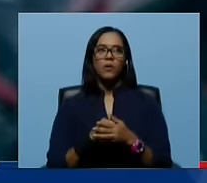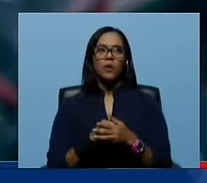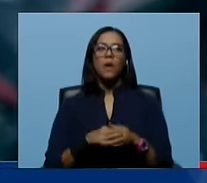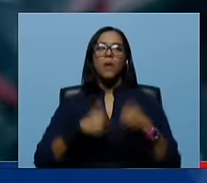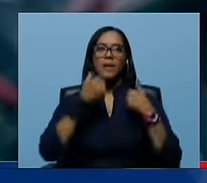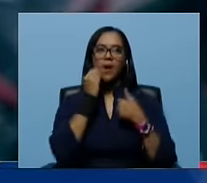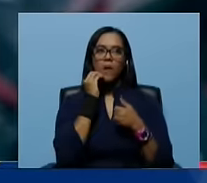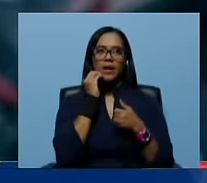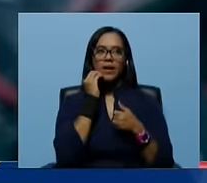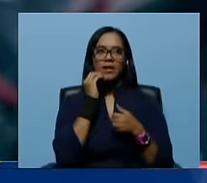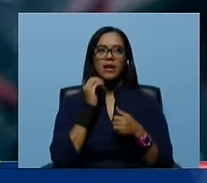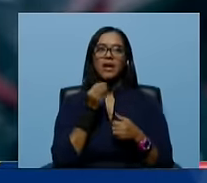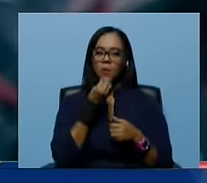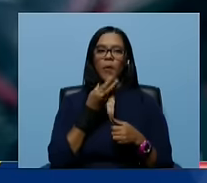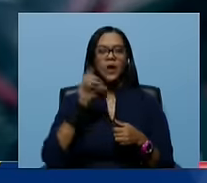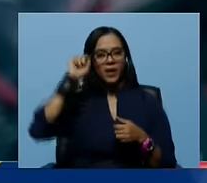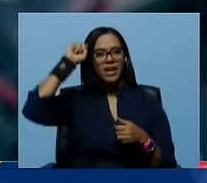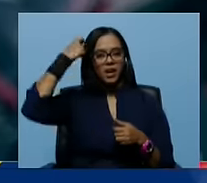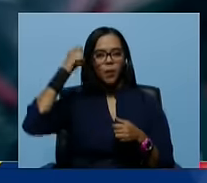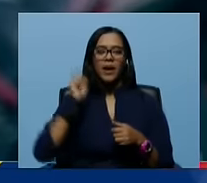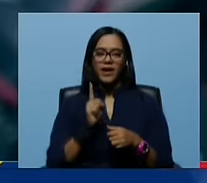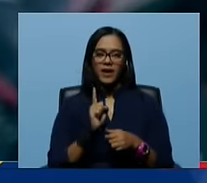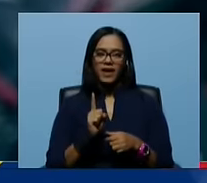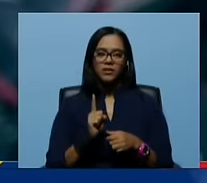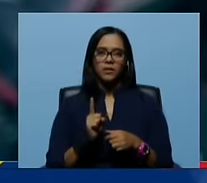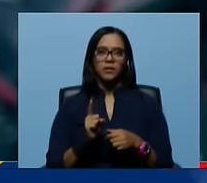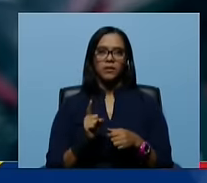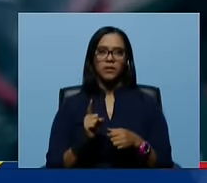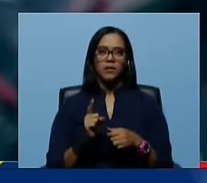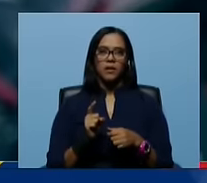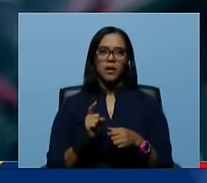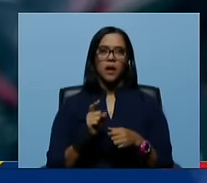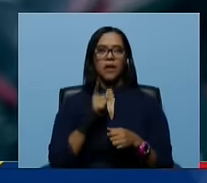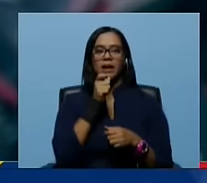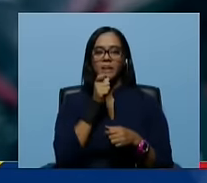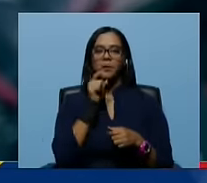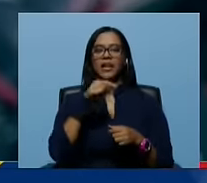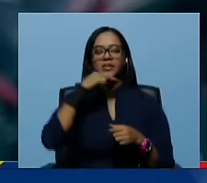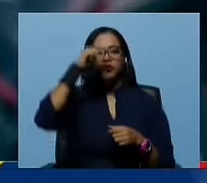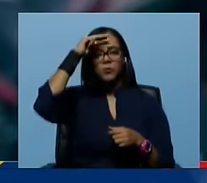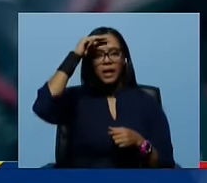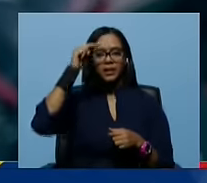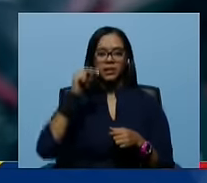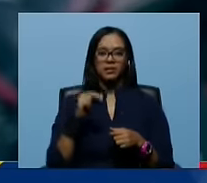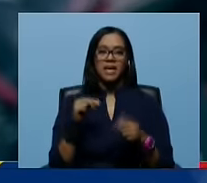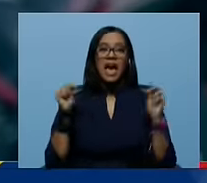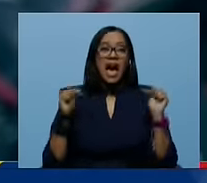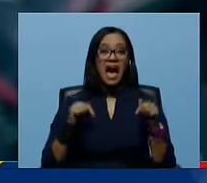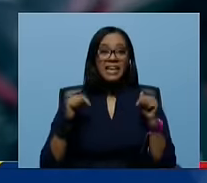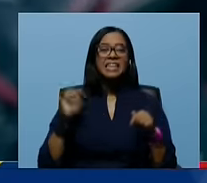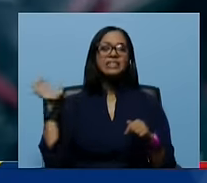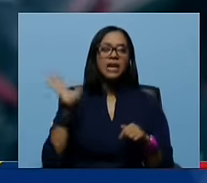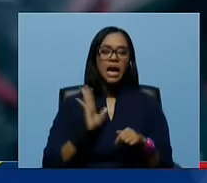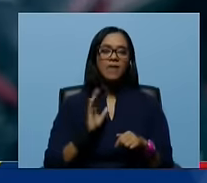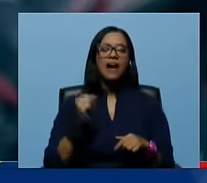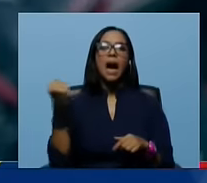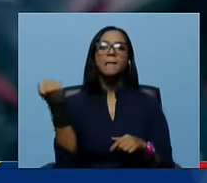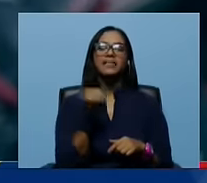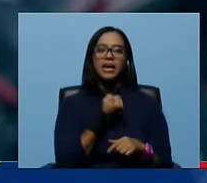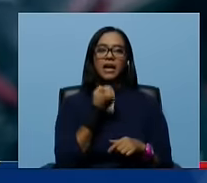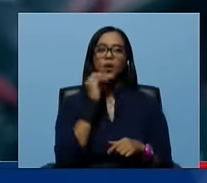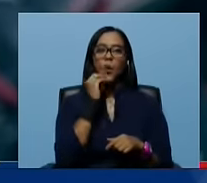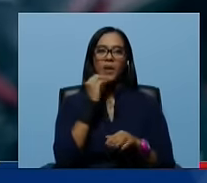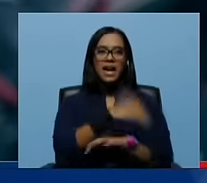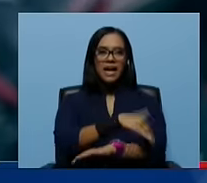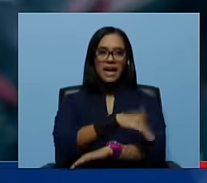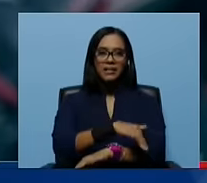jóvenes es importante, es bueno que recuerden esto o que le pregunten a sus padres. aquí llegaban a asesinar a un joven en la